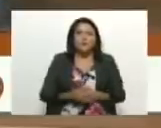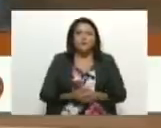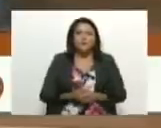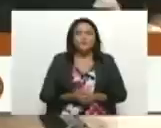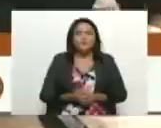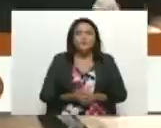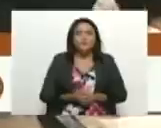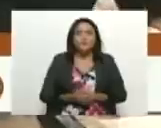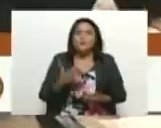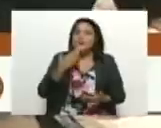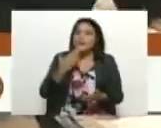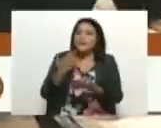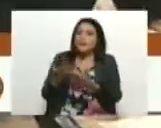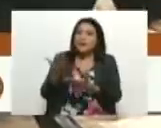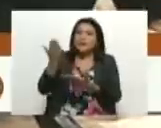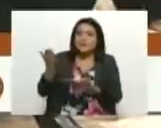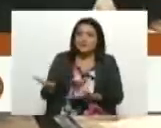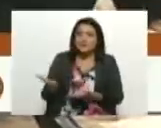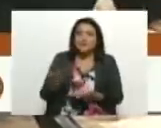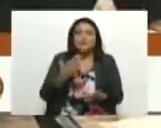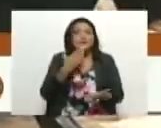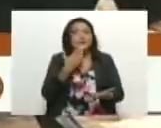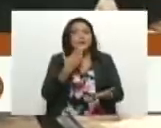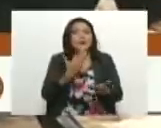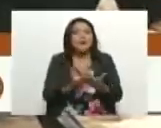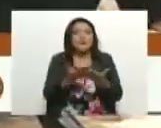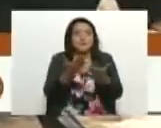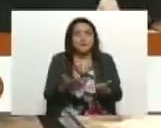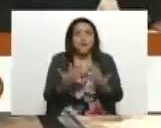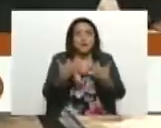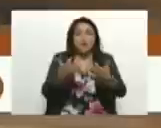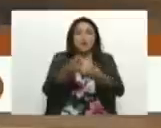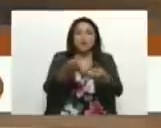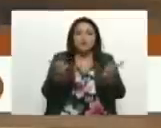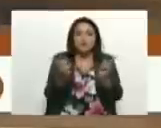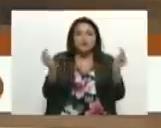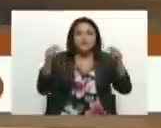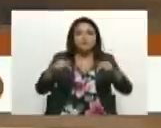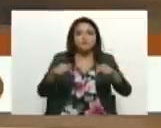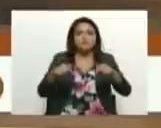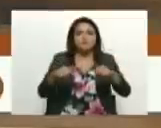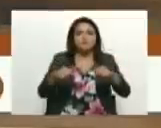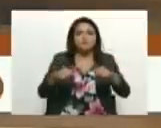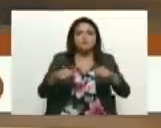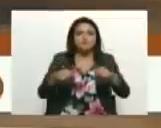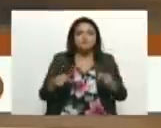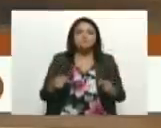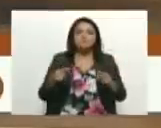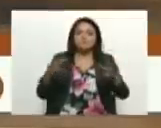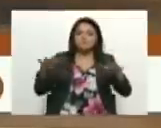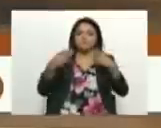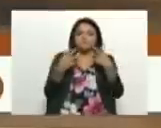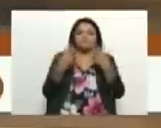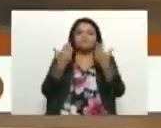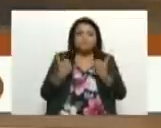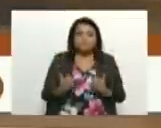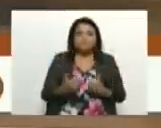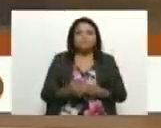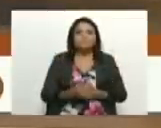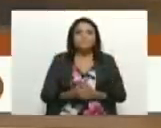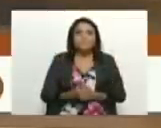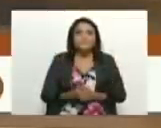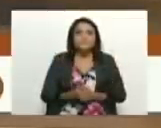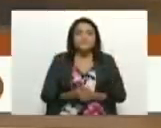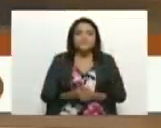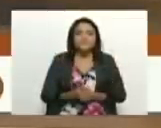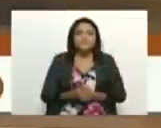Muchas gracias, compañero Pedro Infante. Muchísimas gracias a todas y a todos ustedes por escuchar. Yo sé que la ley,